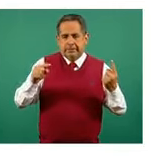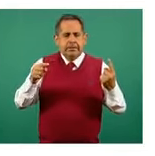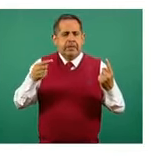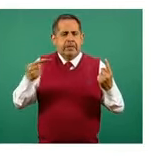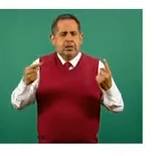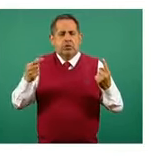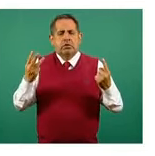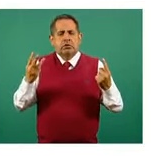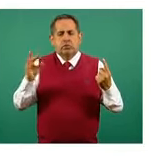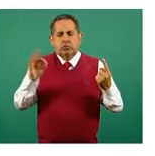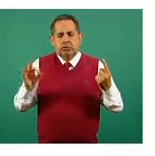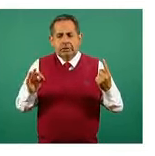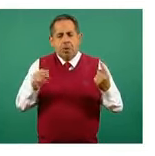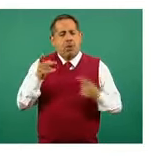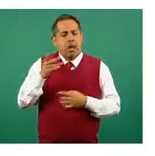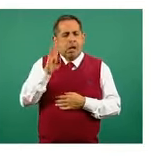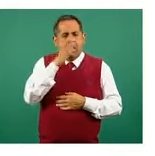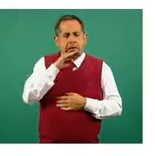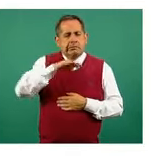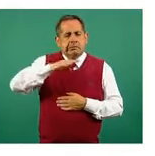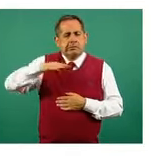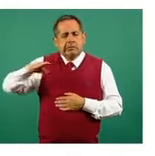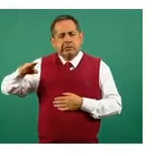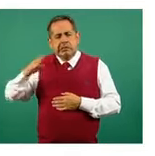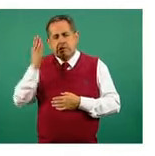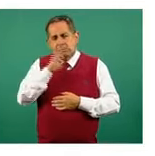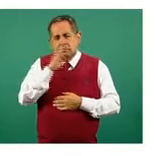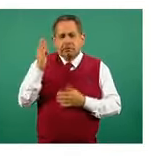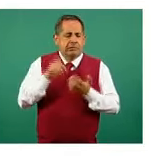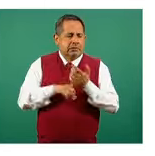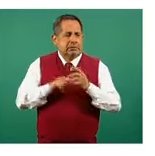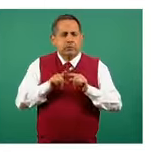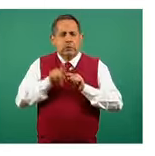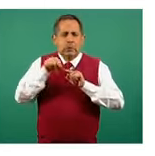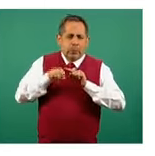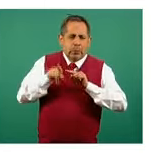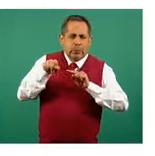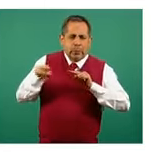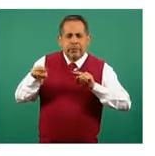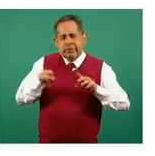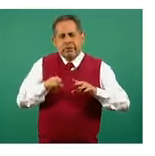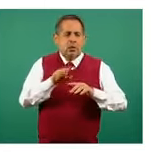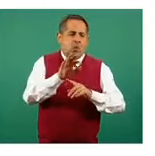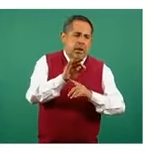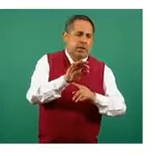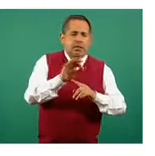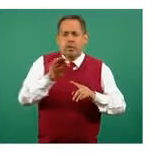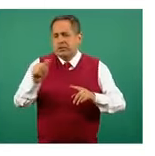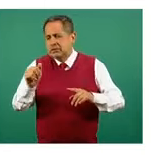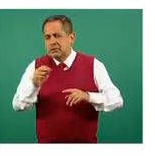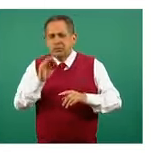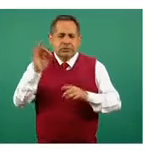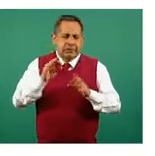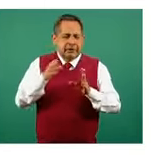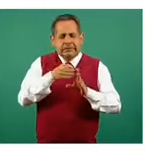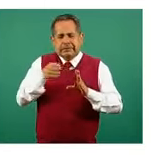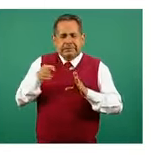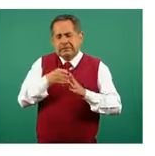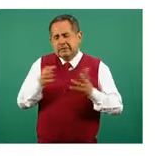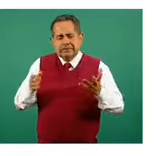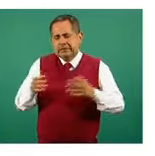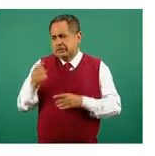este comportamiento ondulante, con algunas bajadas y subidas que han fluctuado entre un 40 y un 46%, lo hemos tenido